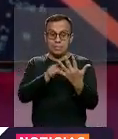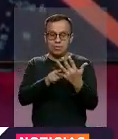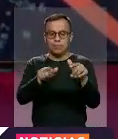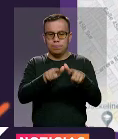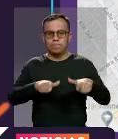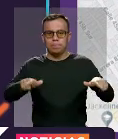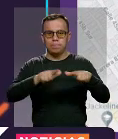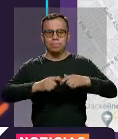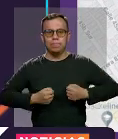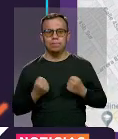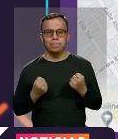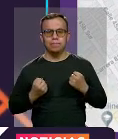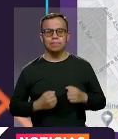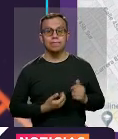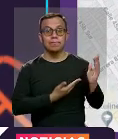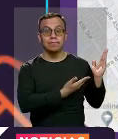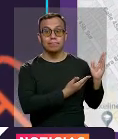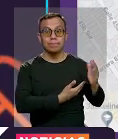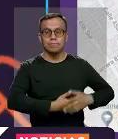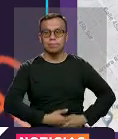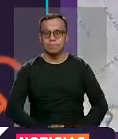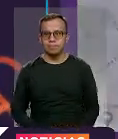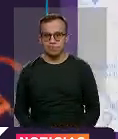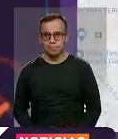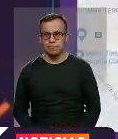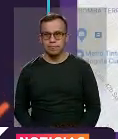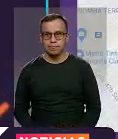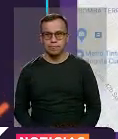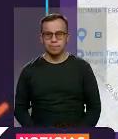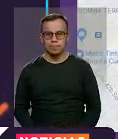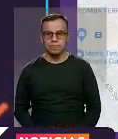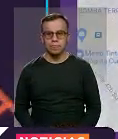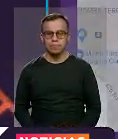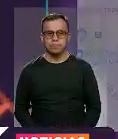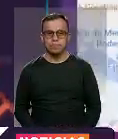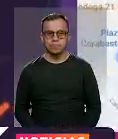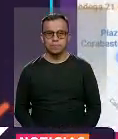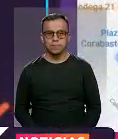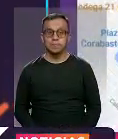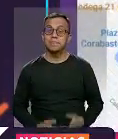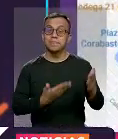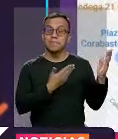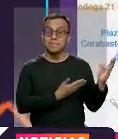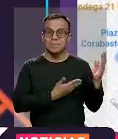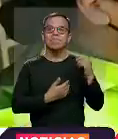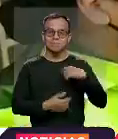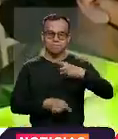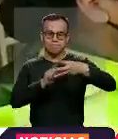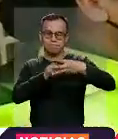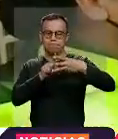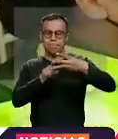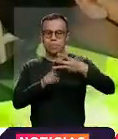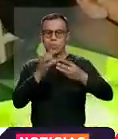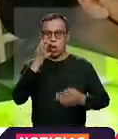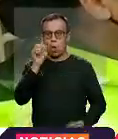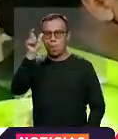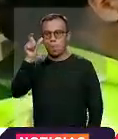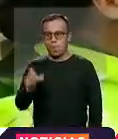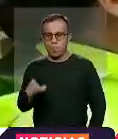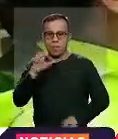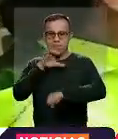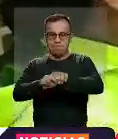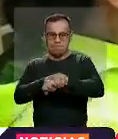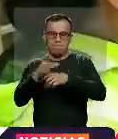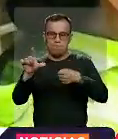ciudad. Zonas de Bogotá como El Amparo, María Paz y el sector de Corabastos eran susceptibles a este hombre, capturado en